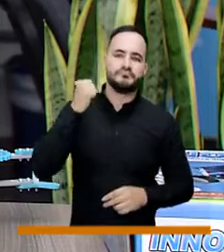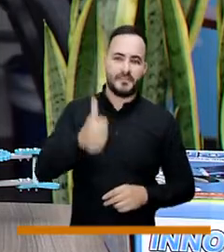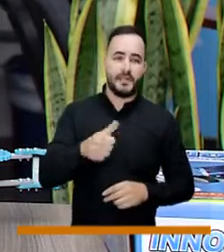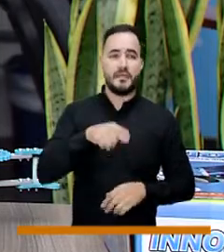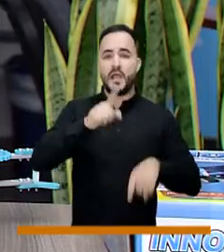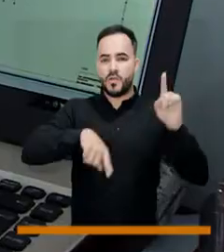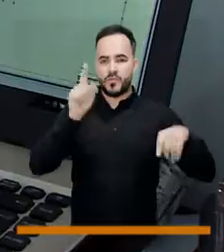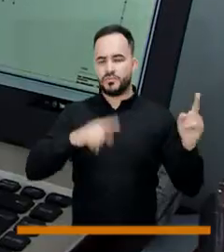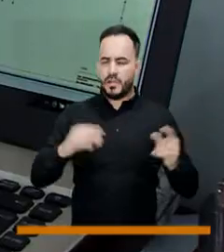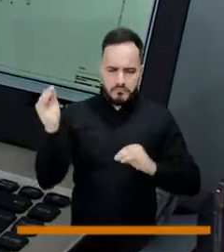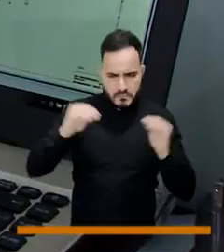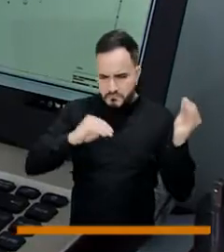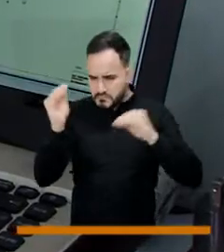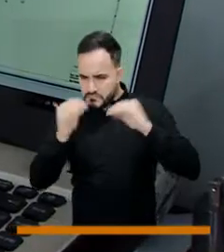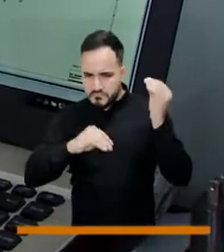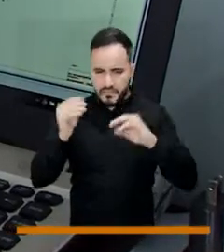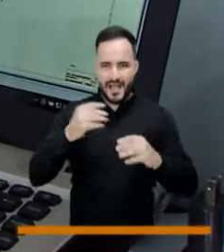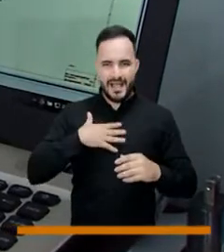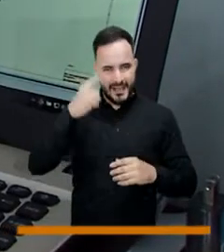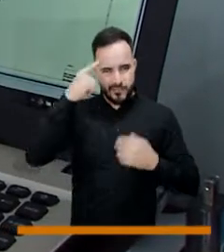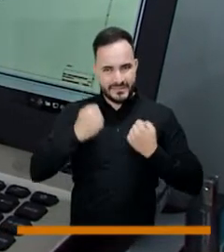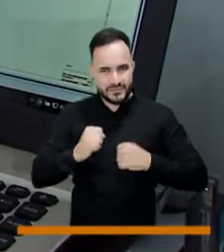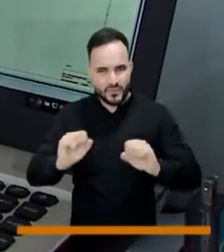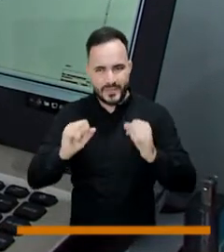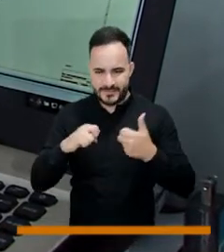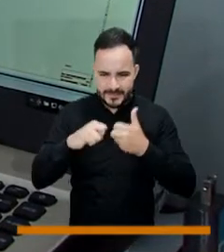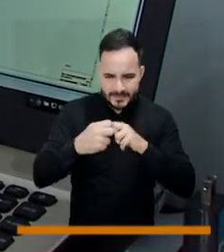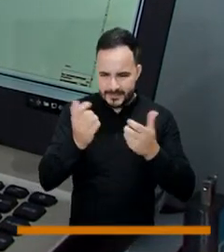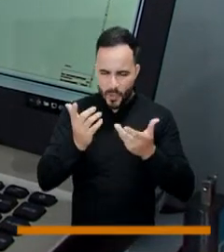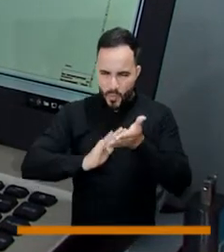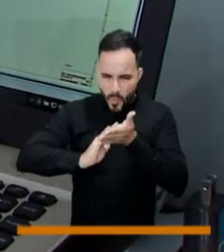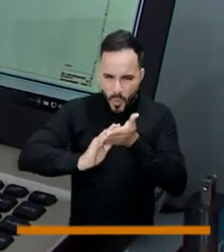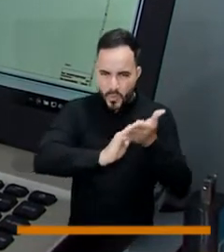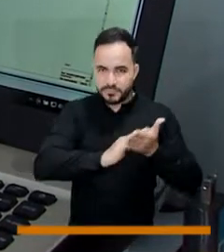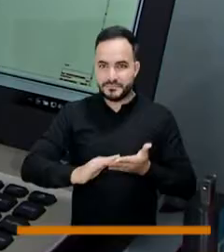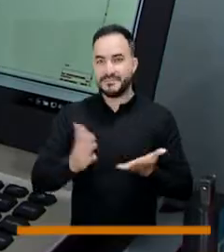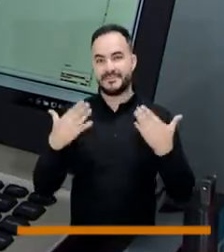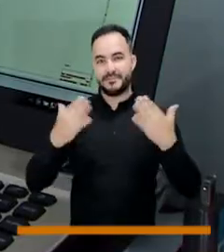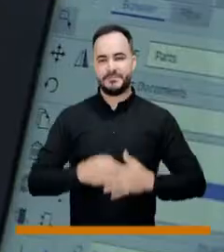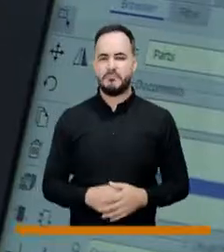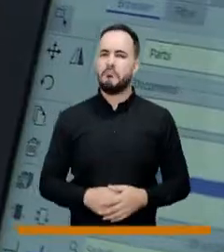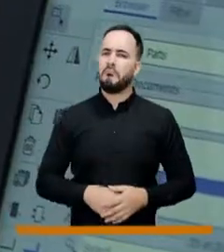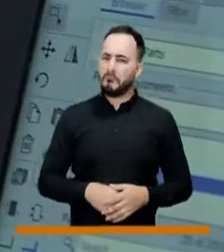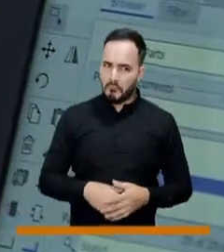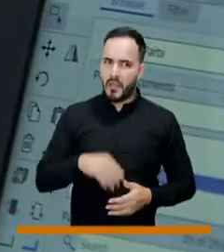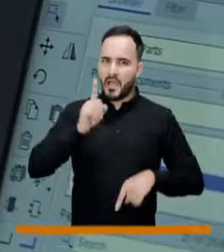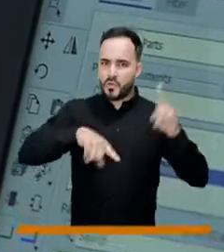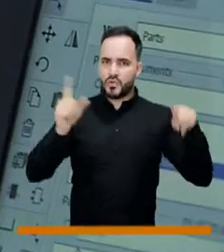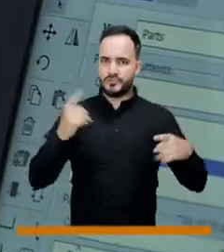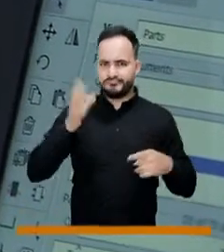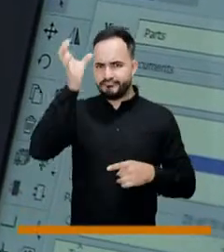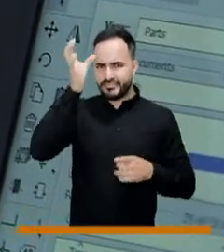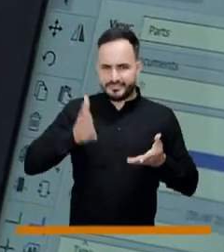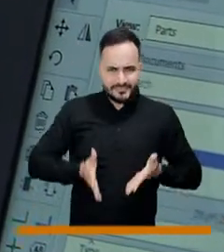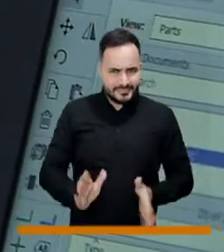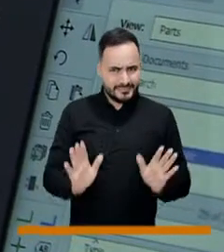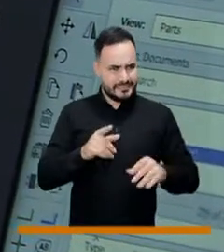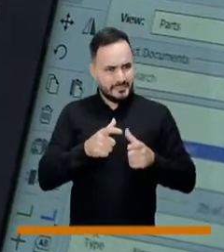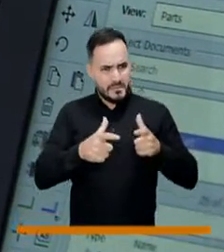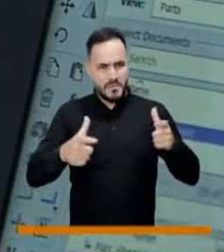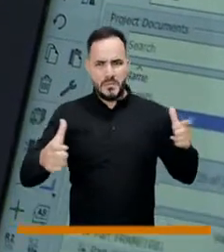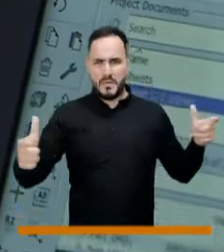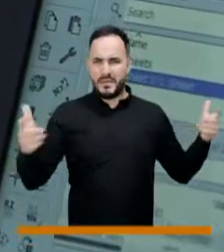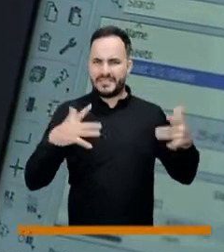al programarlo, resuelvan problemas. Cada vez los niños son más nativos con estas herramientas. ¿También en eso trabajan ustedes?